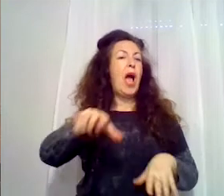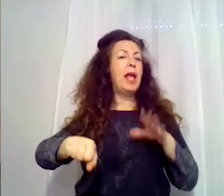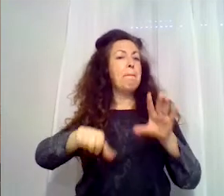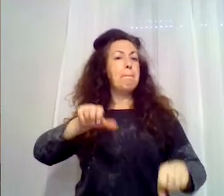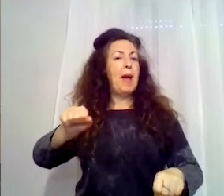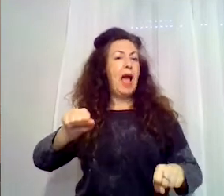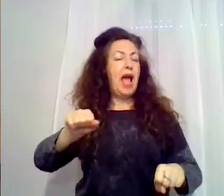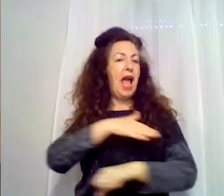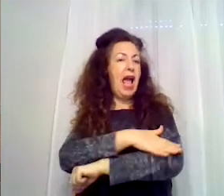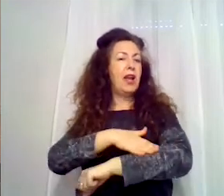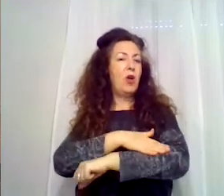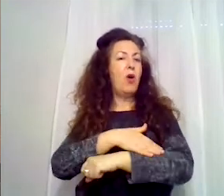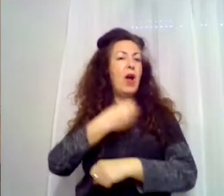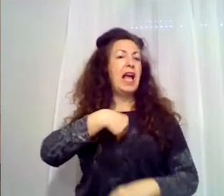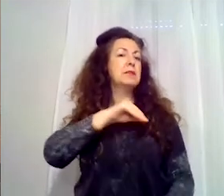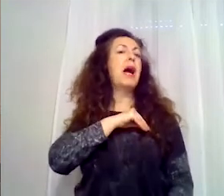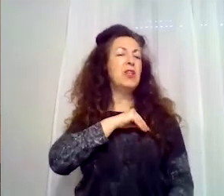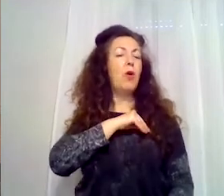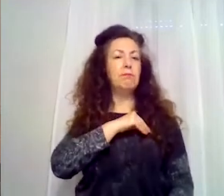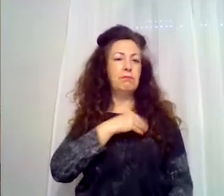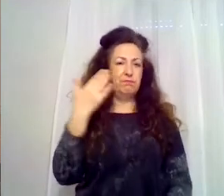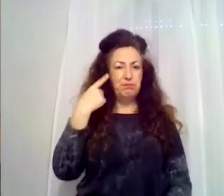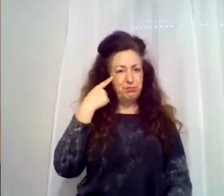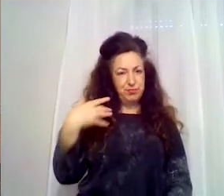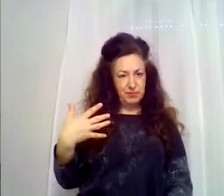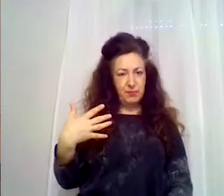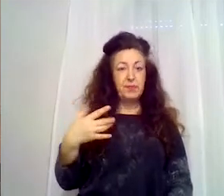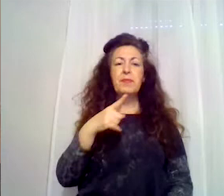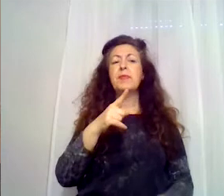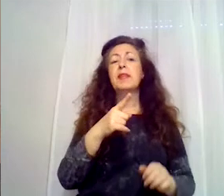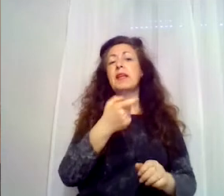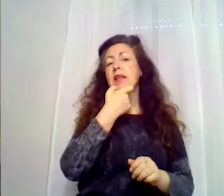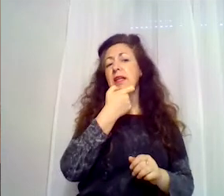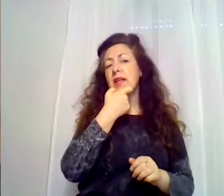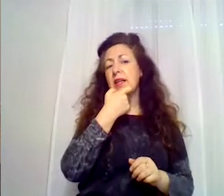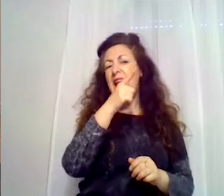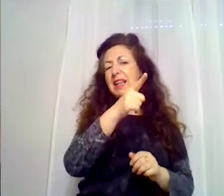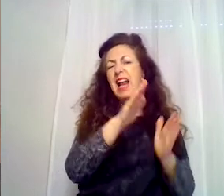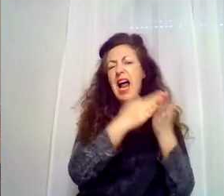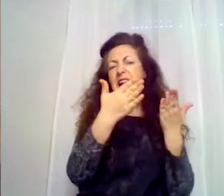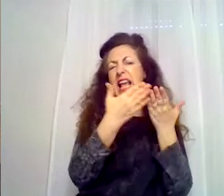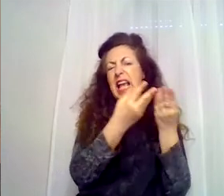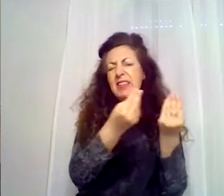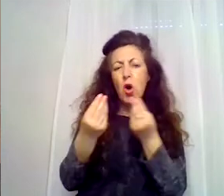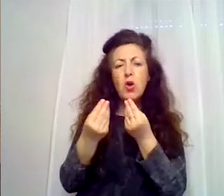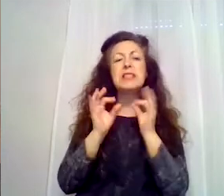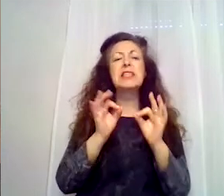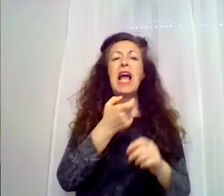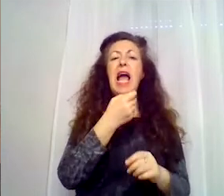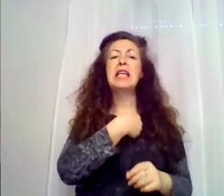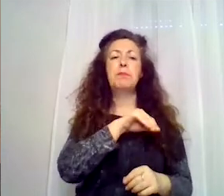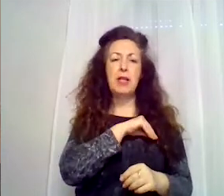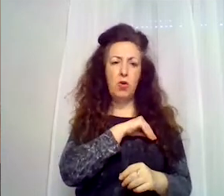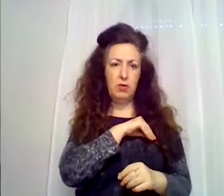Quiero decir, cuando llega Marlowe, cuando llega Shakespeare y todo el grupo de los dramaturgos, de los poetas y